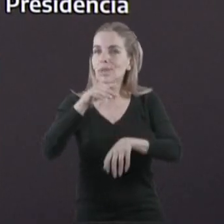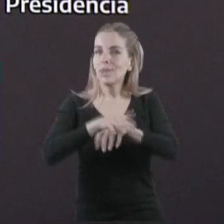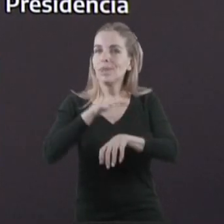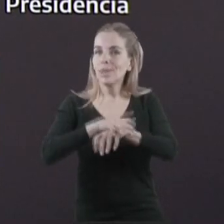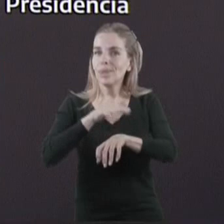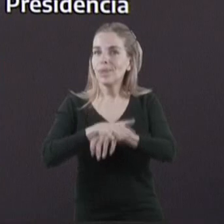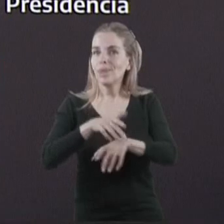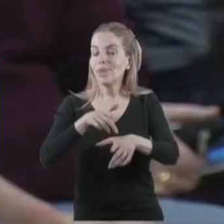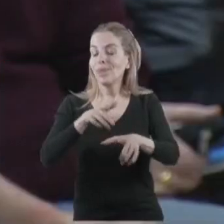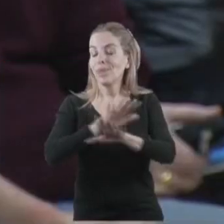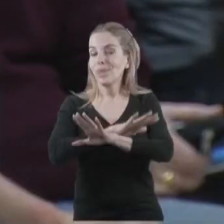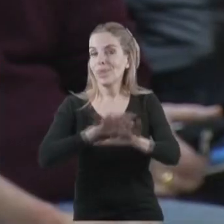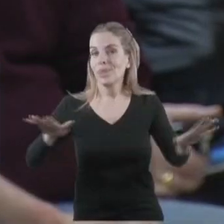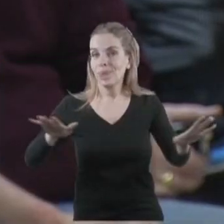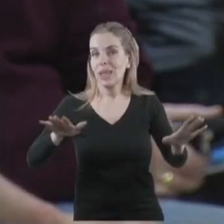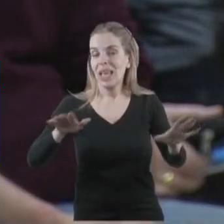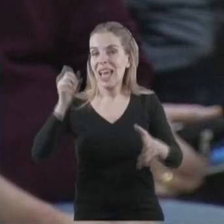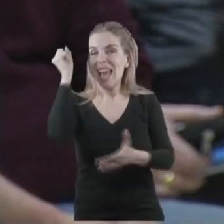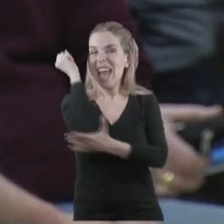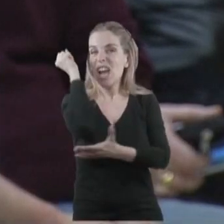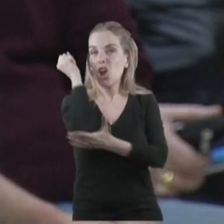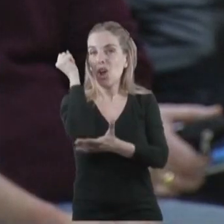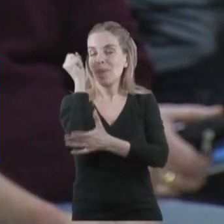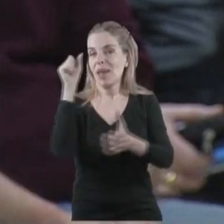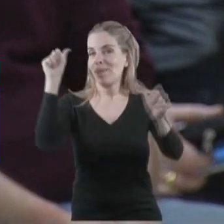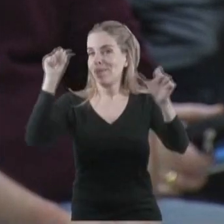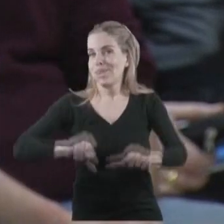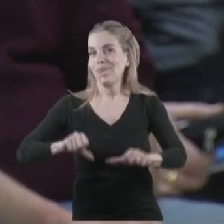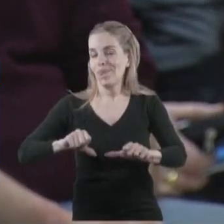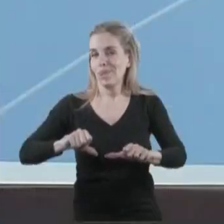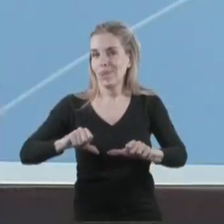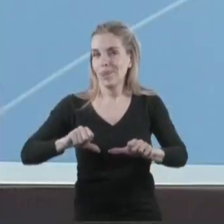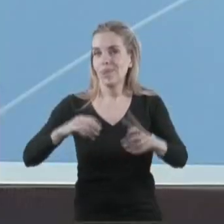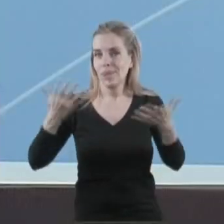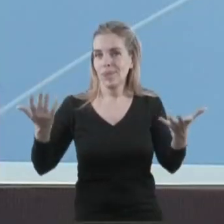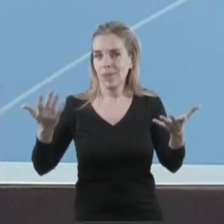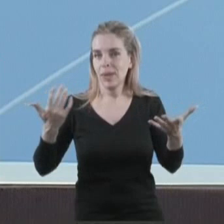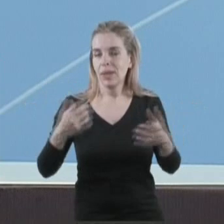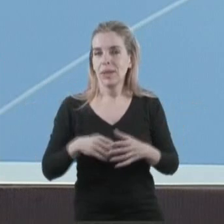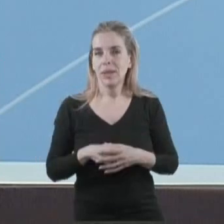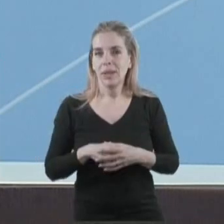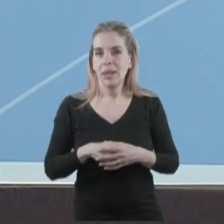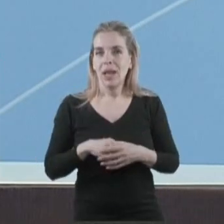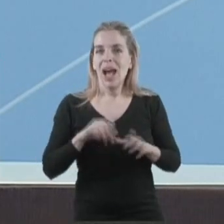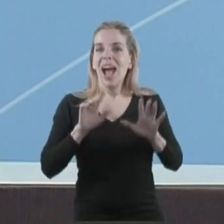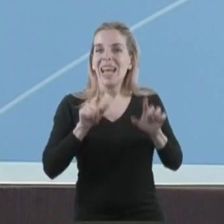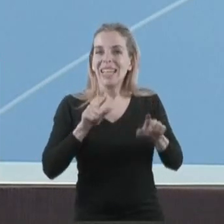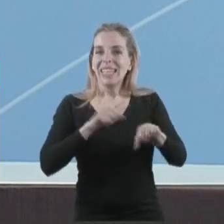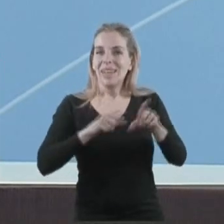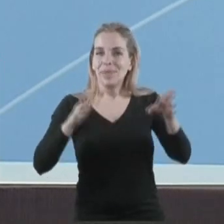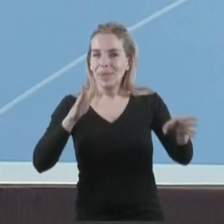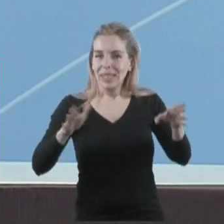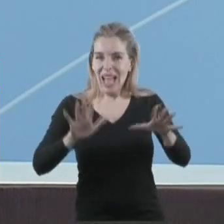al lamentable descalabro macroeconómico que vivió la Argentina. Y es en ese